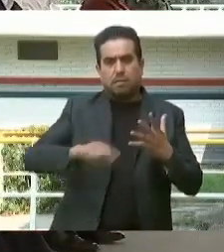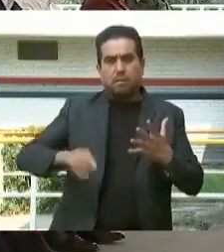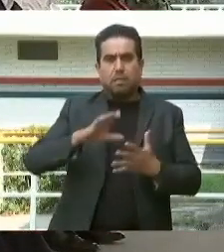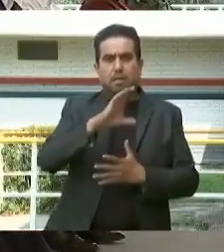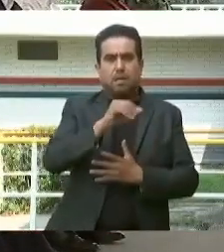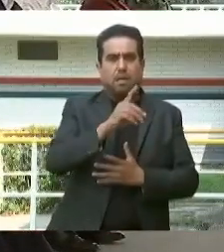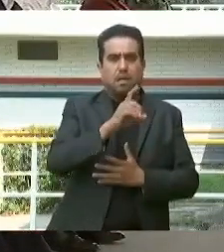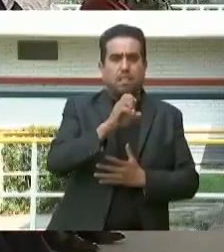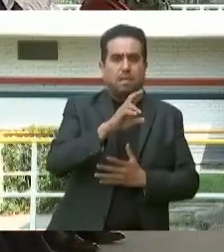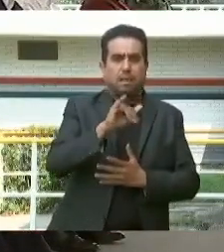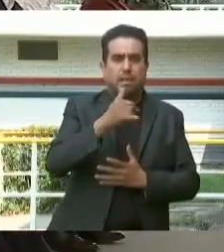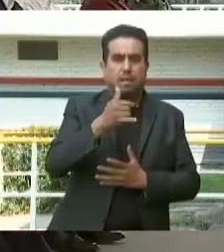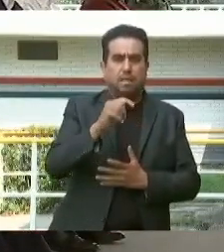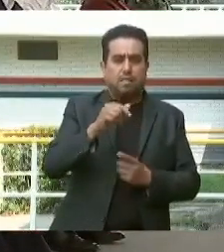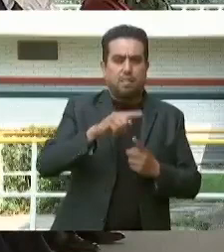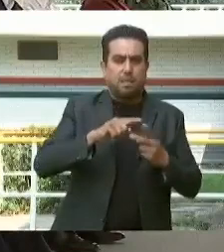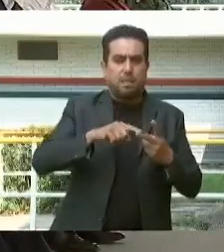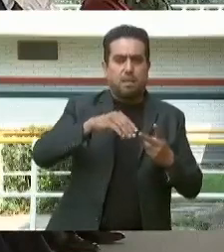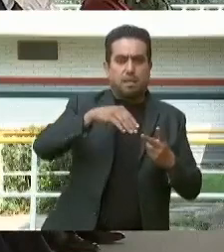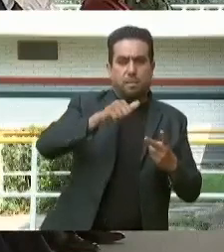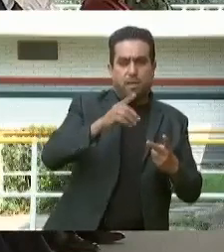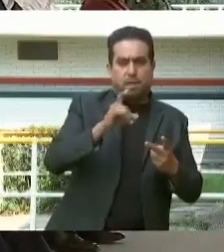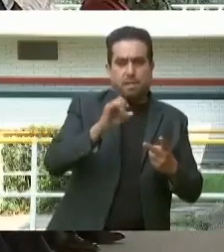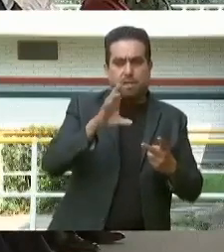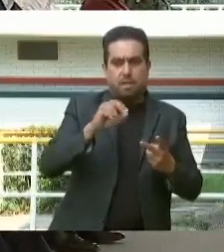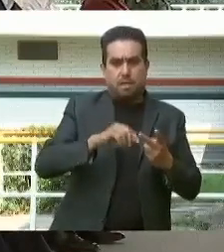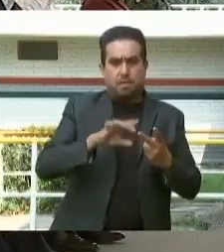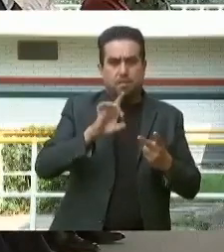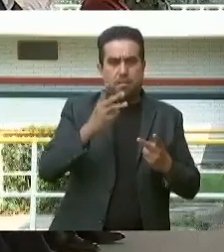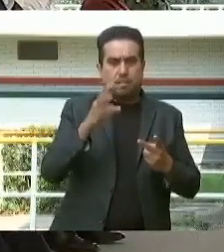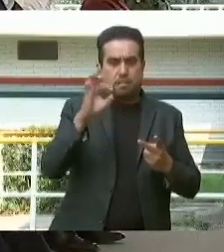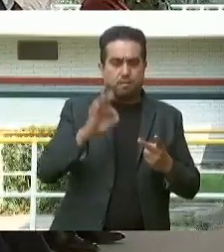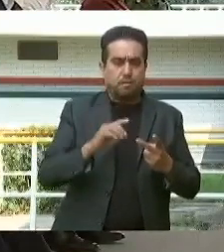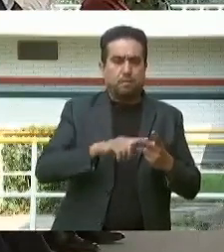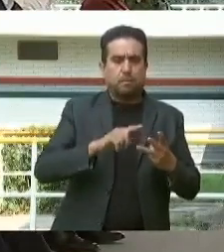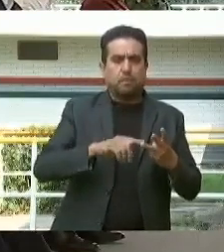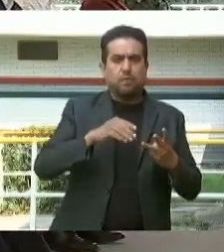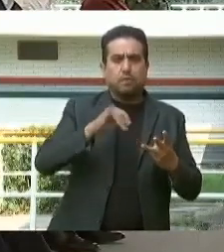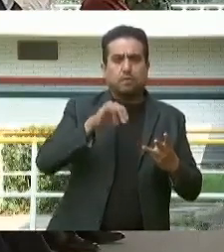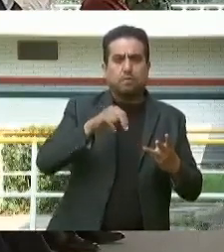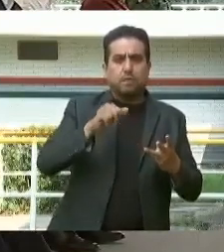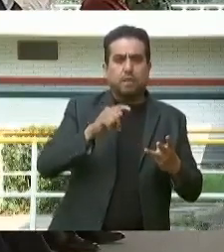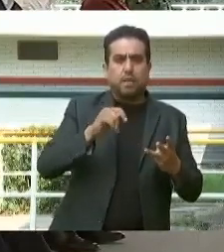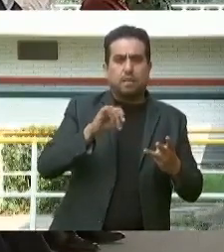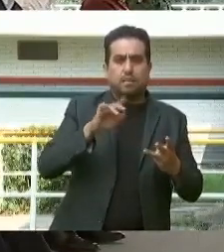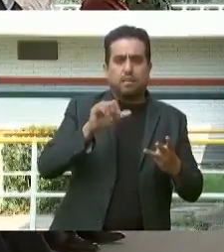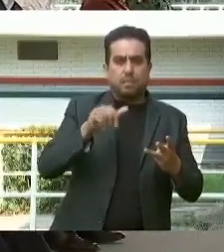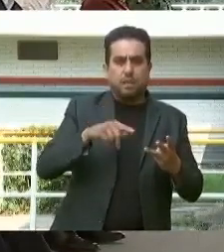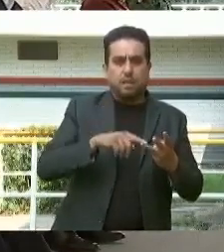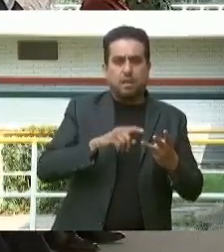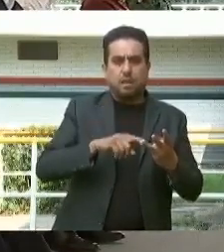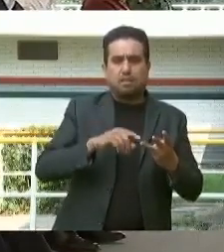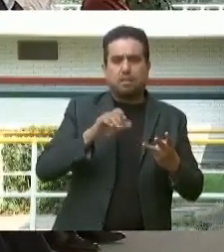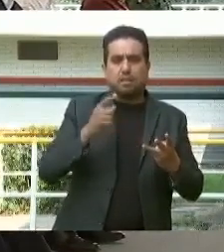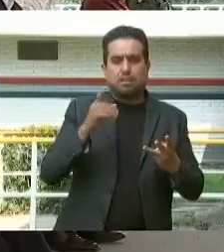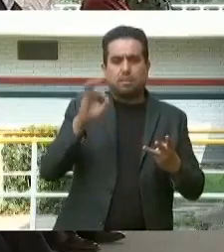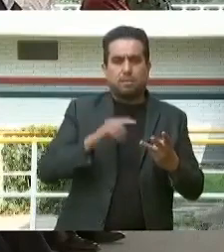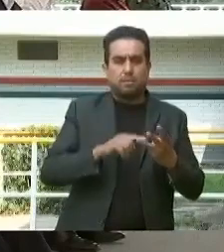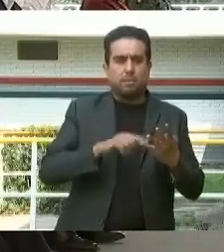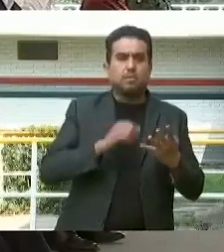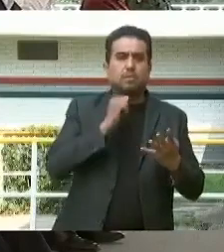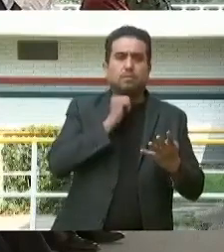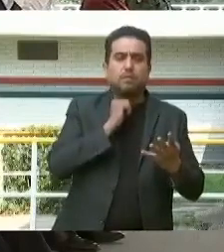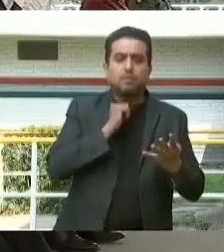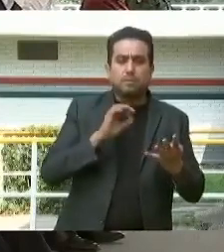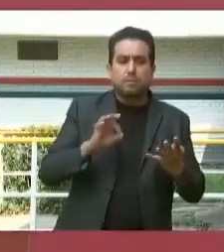3 75 % madero traigo un 33 por ciento minatitlán un 71 por ciento salamanca